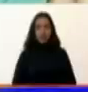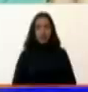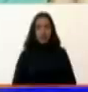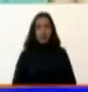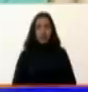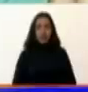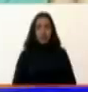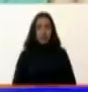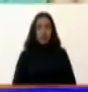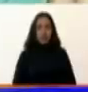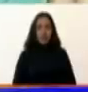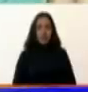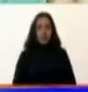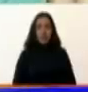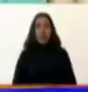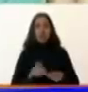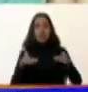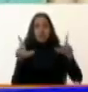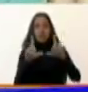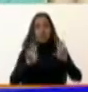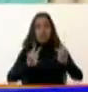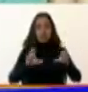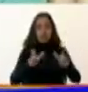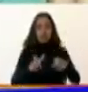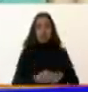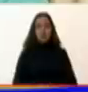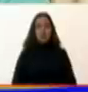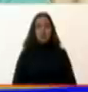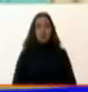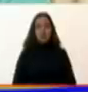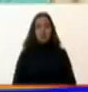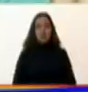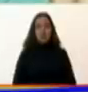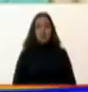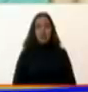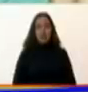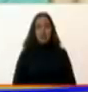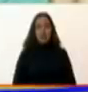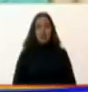Medios, redes y paredes. Las 3.